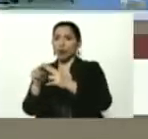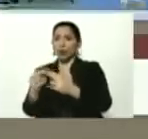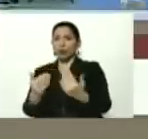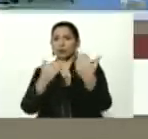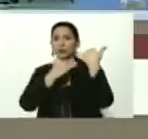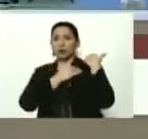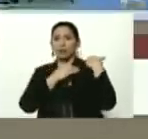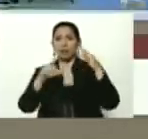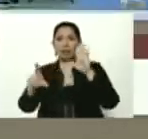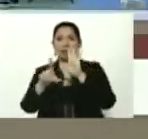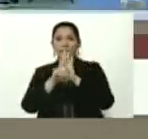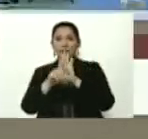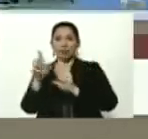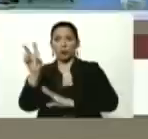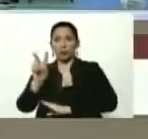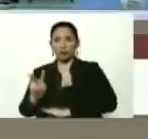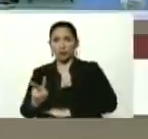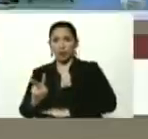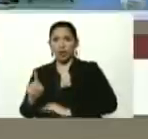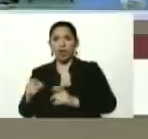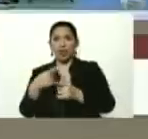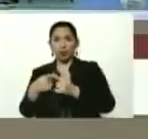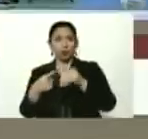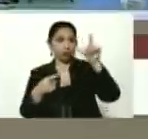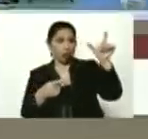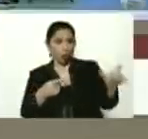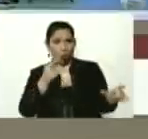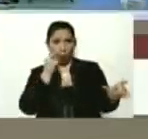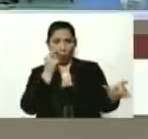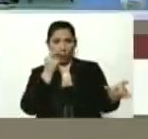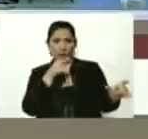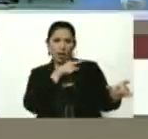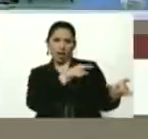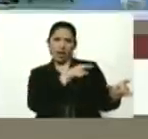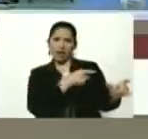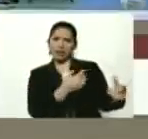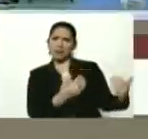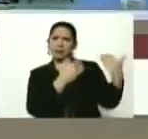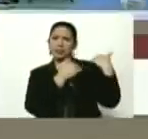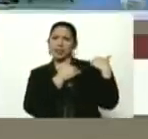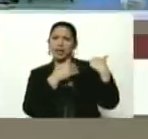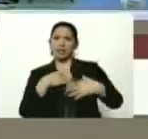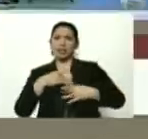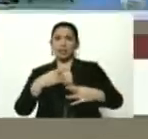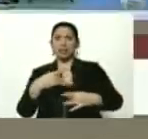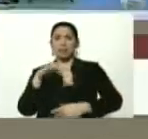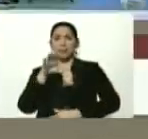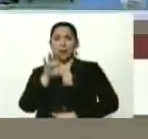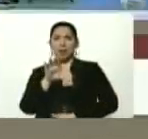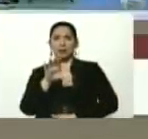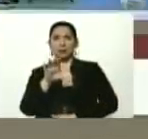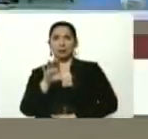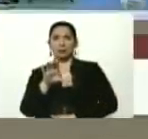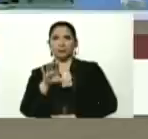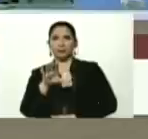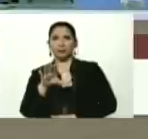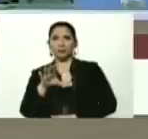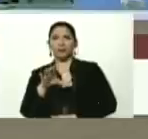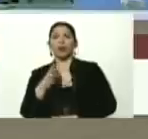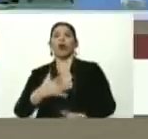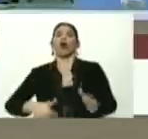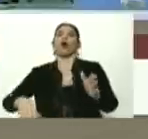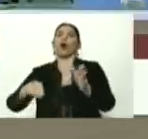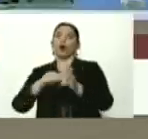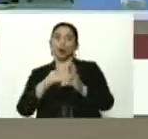legítimo de Venezuela y que sea él el que va a representar a los intereses venezolanos. de la República. Le vuelven